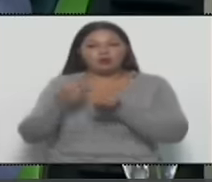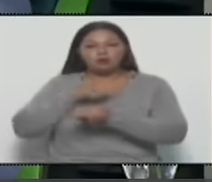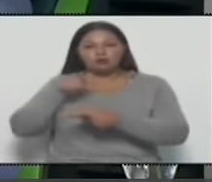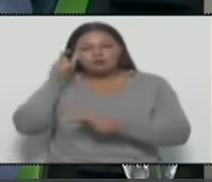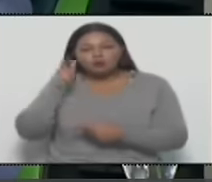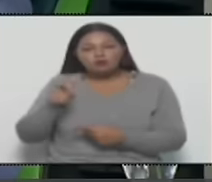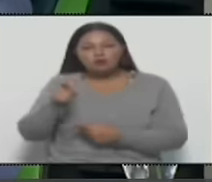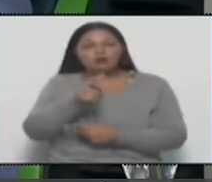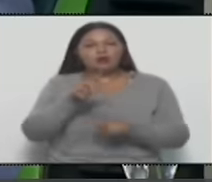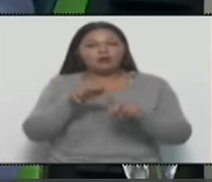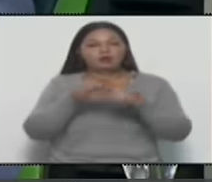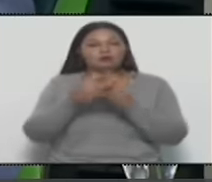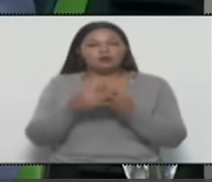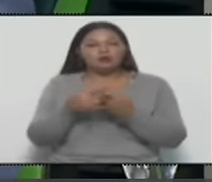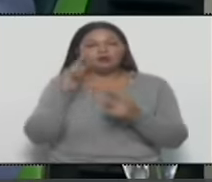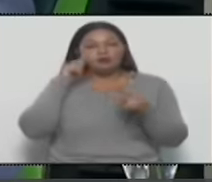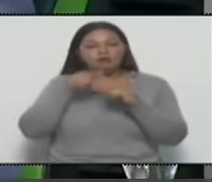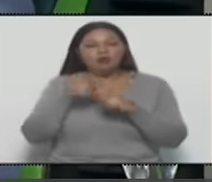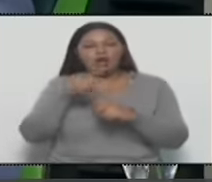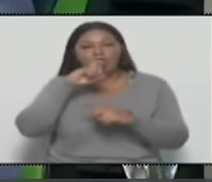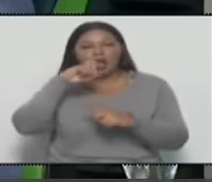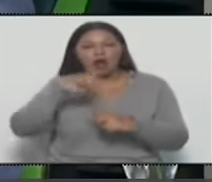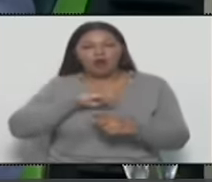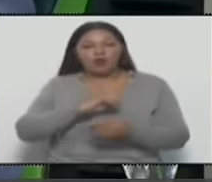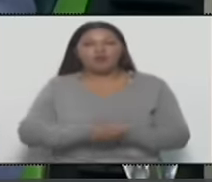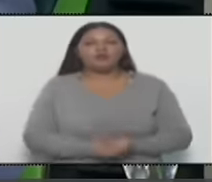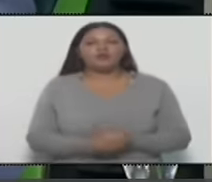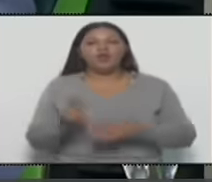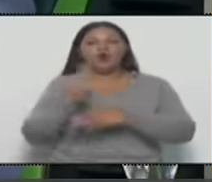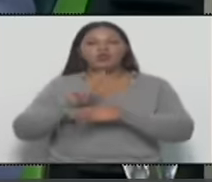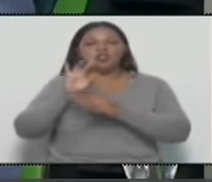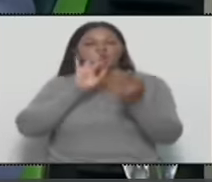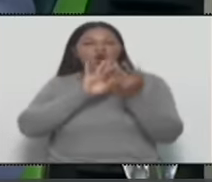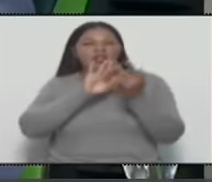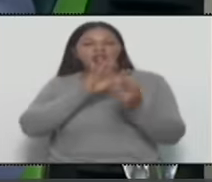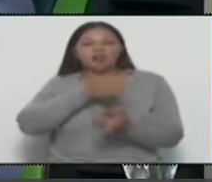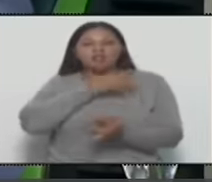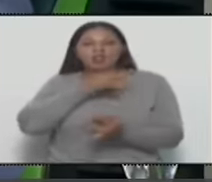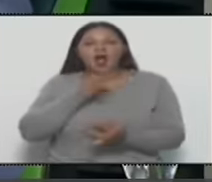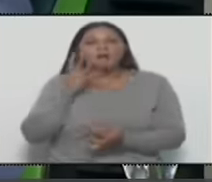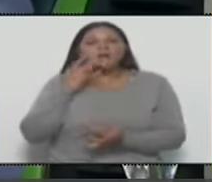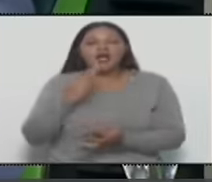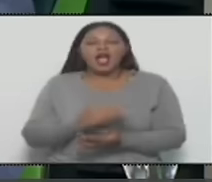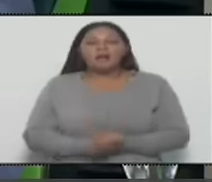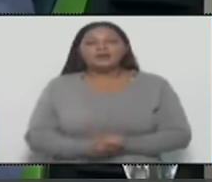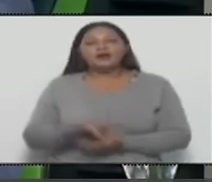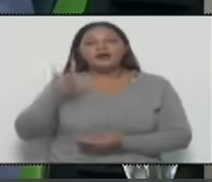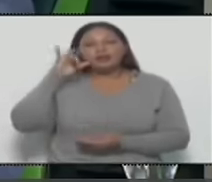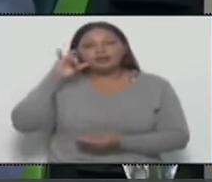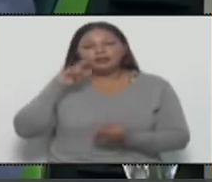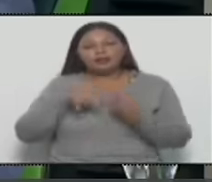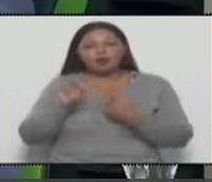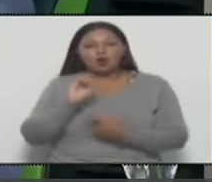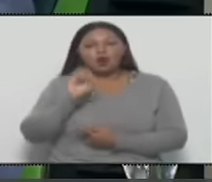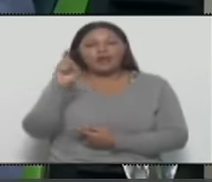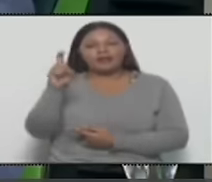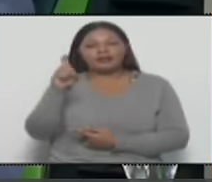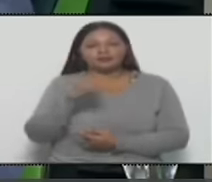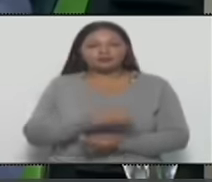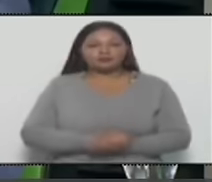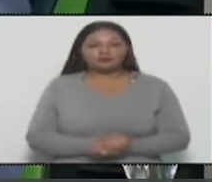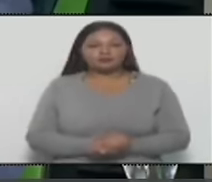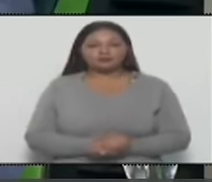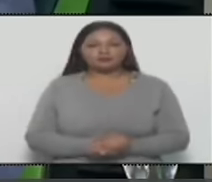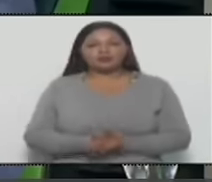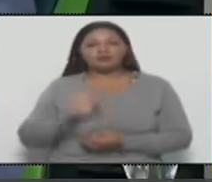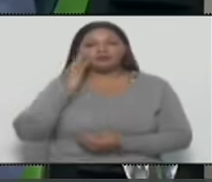través de la incitación al odio, utilizando las redes sociales como, por ejemplo, Instagram o X,